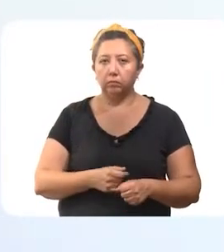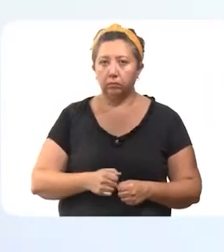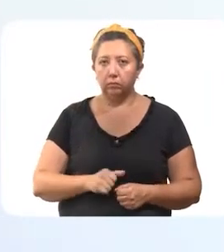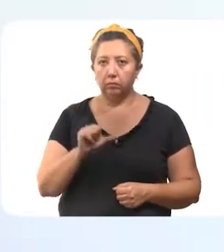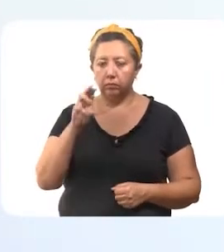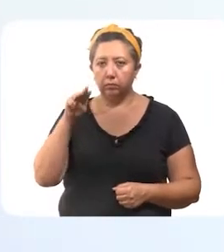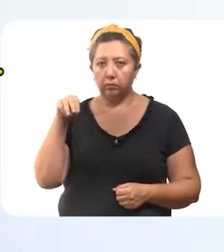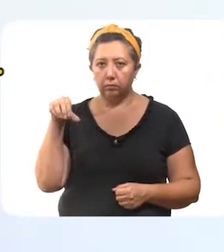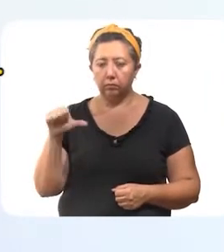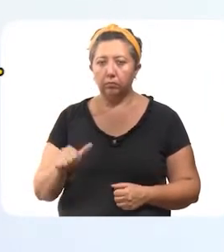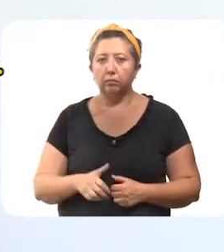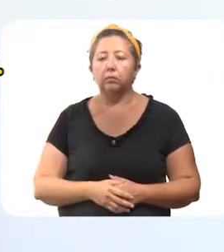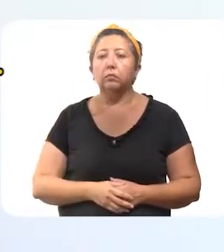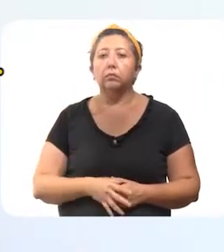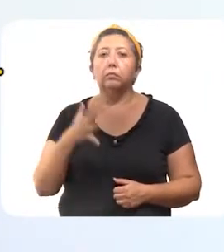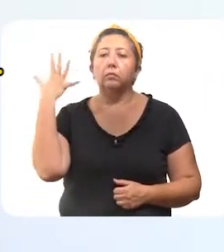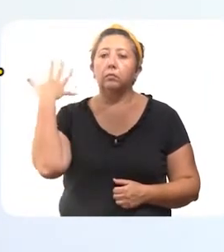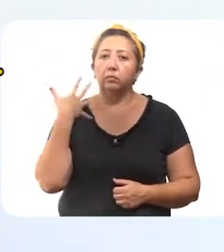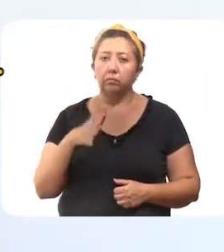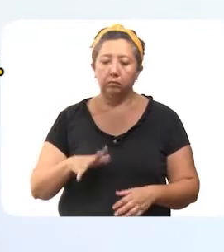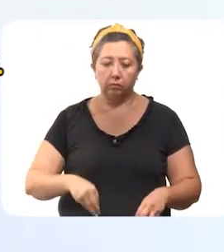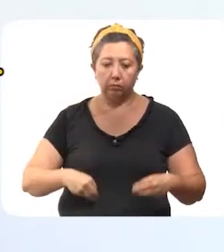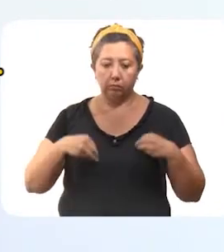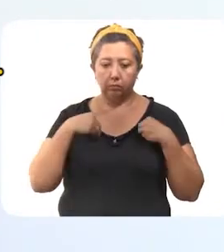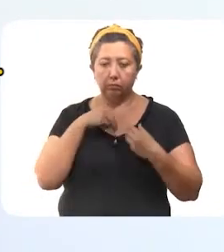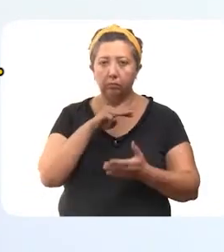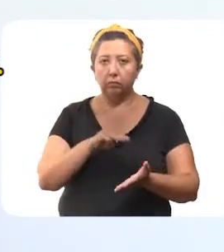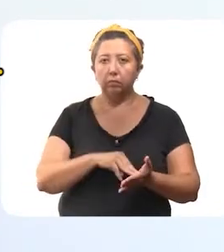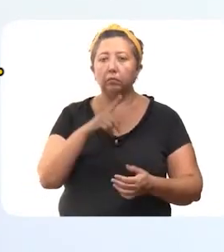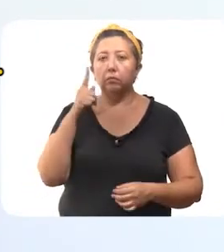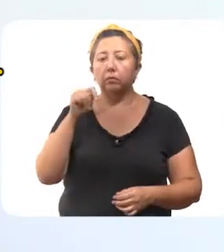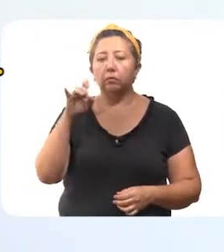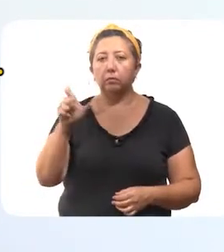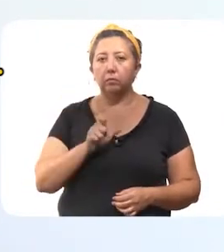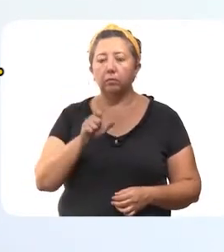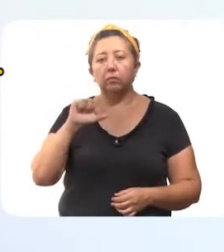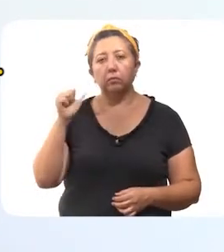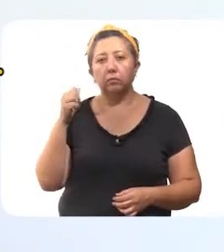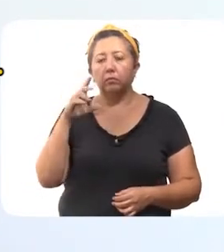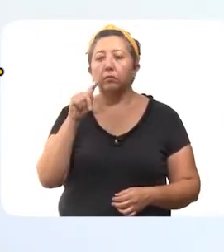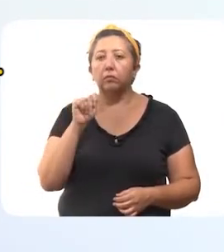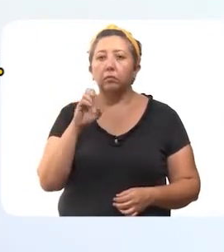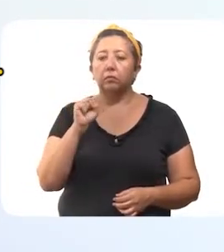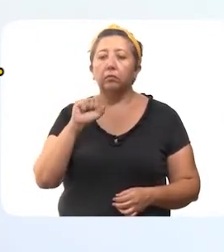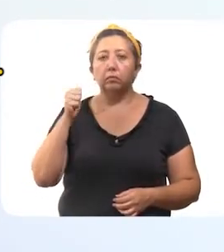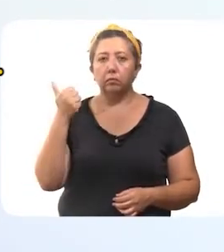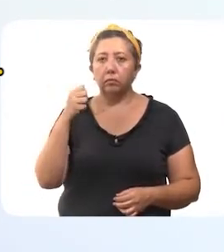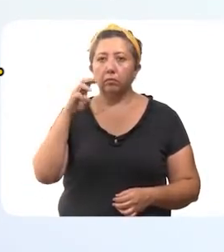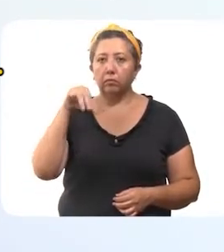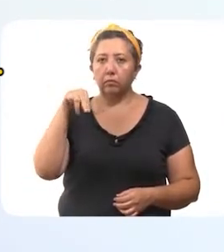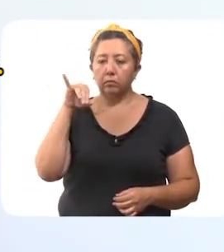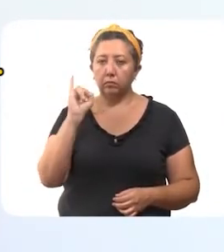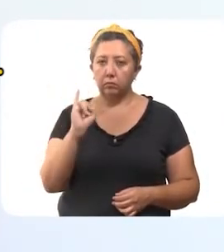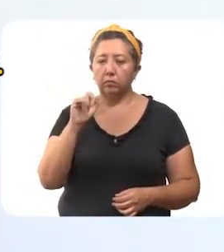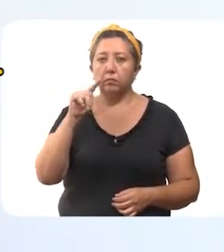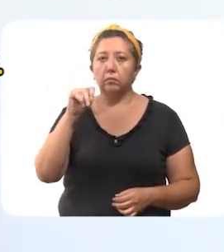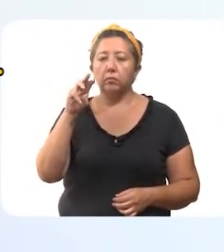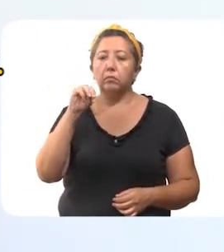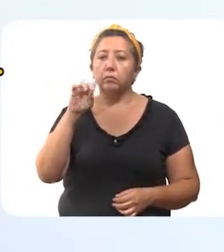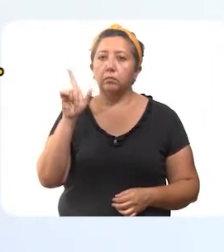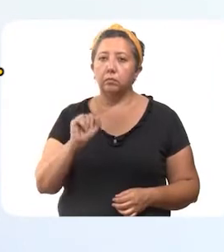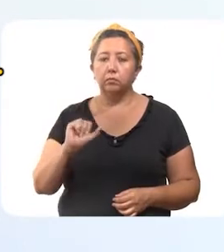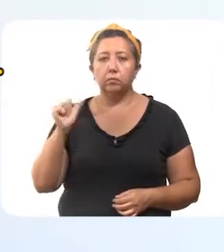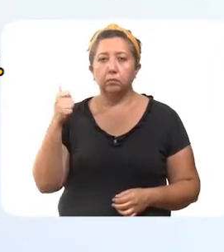y asma. 10 residían en Mérida, 1 en Tecash, 1 en Canzacab, 1 en Maní, 1 en Temozón,